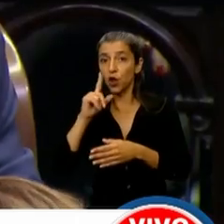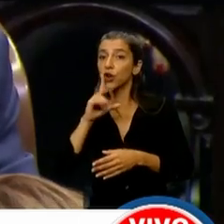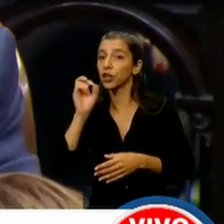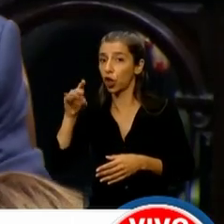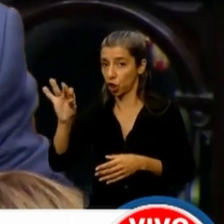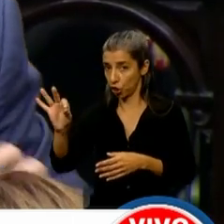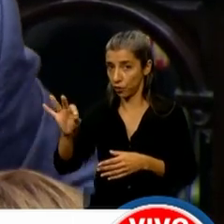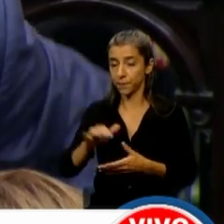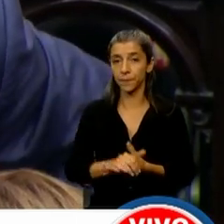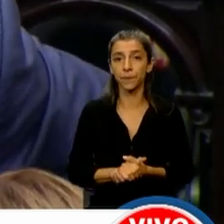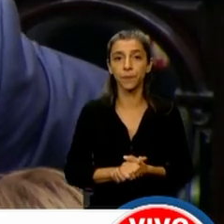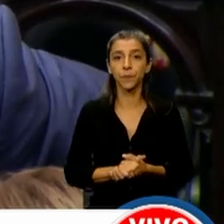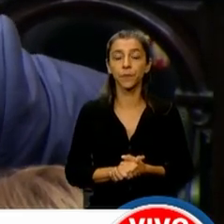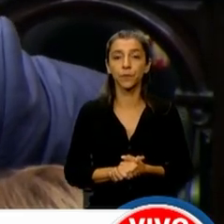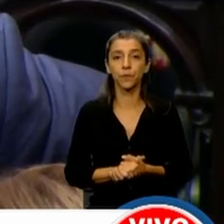13